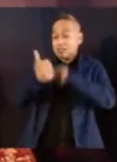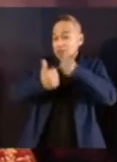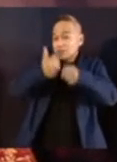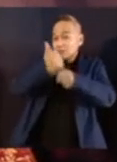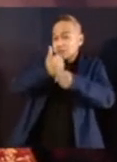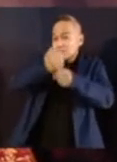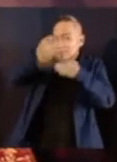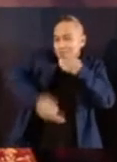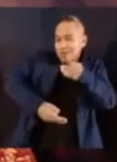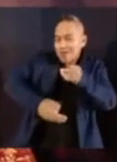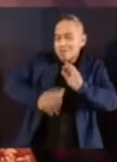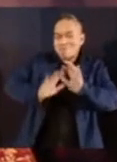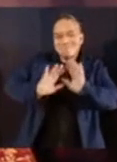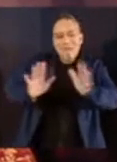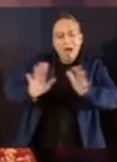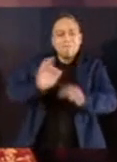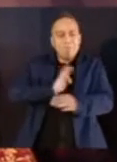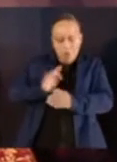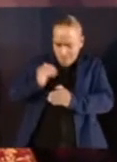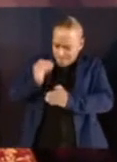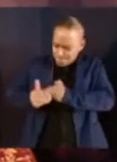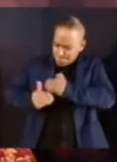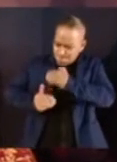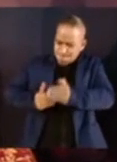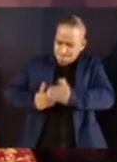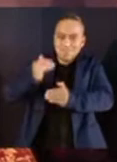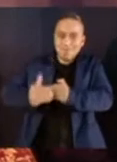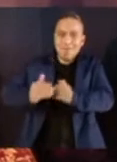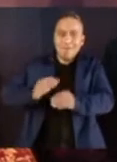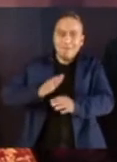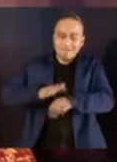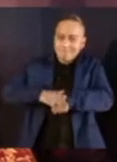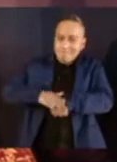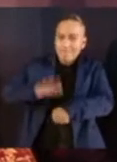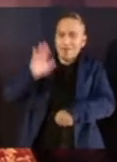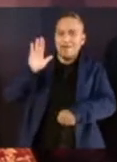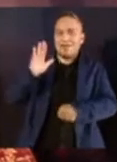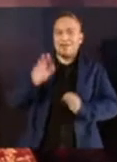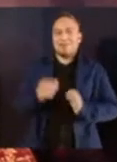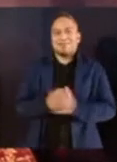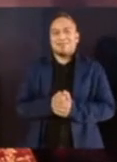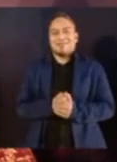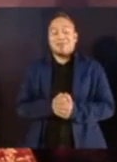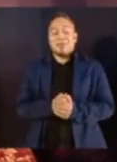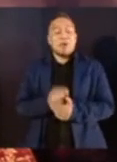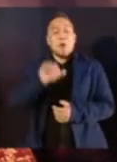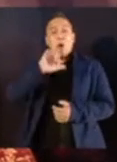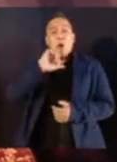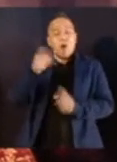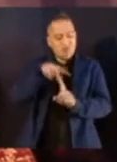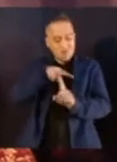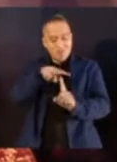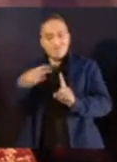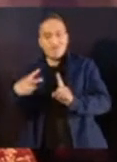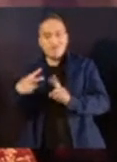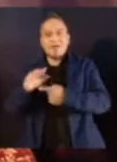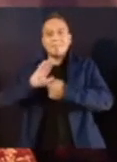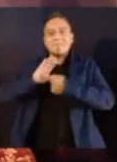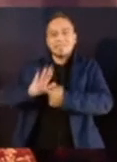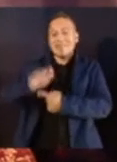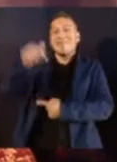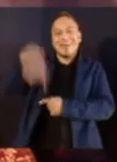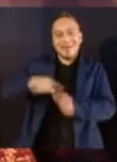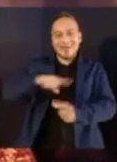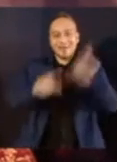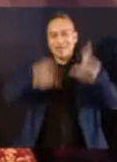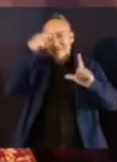panorama que podamos legar a las generaciones futuras de toda la estructura educativa y de